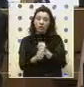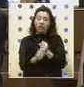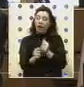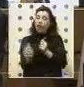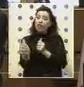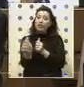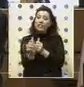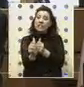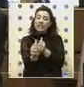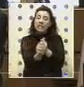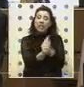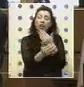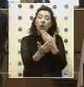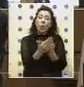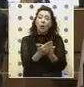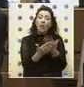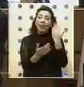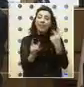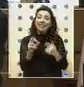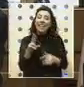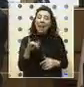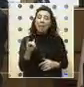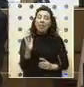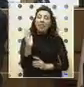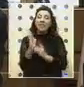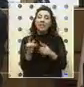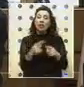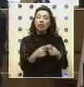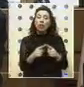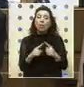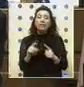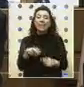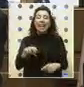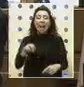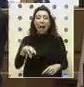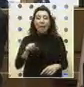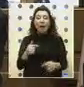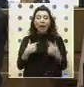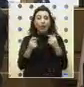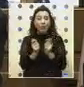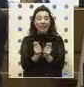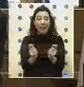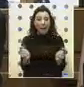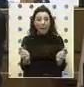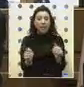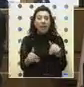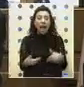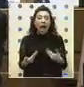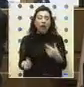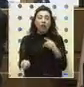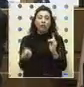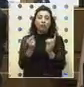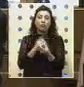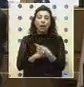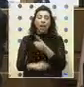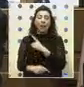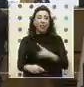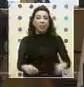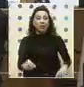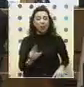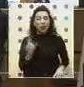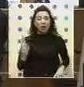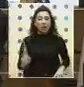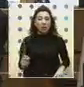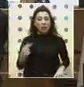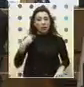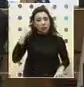muy cercanamente cuando era Seremi de Desarrollo Social a través de Senama durante mi campaña y obviamente ahora como diputado de la República.